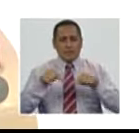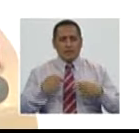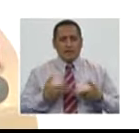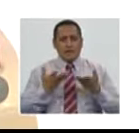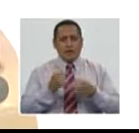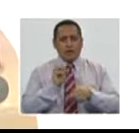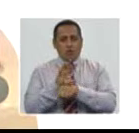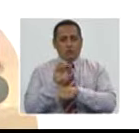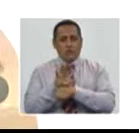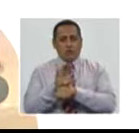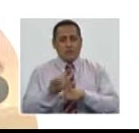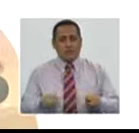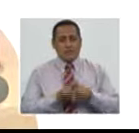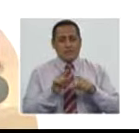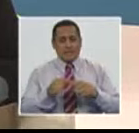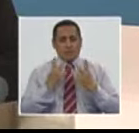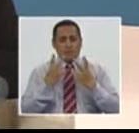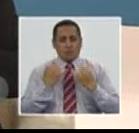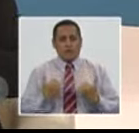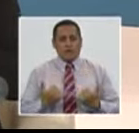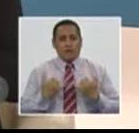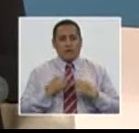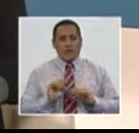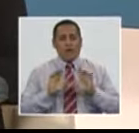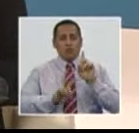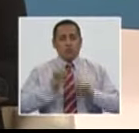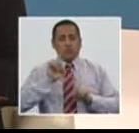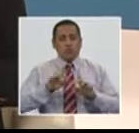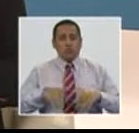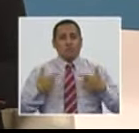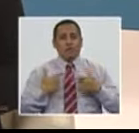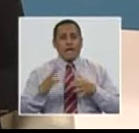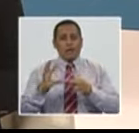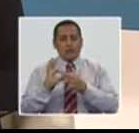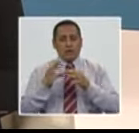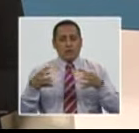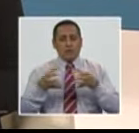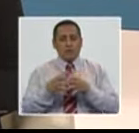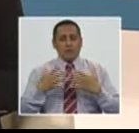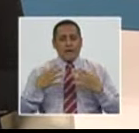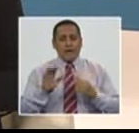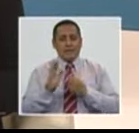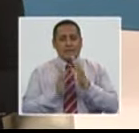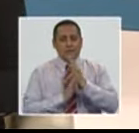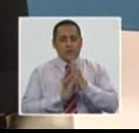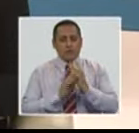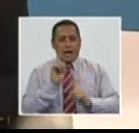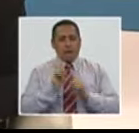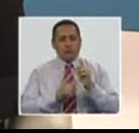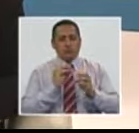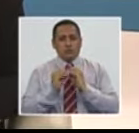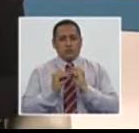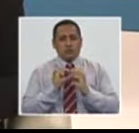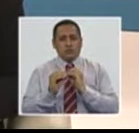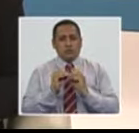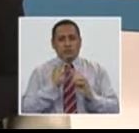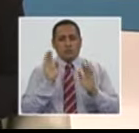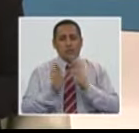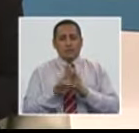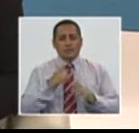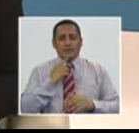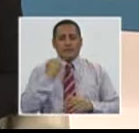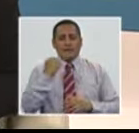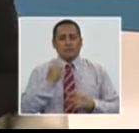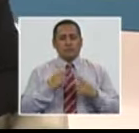ahí empezamos a dar estas consultas Ah claro pues que luego uno puede tal vez solo asociar la defensoría del pueblo a vulneración de